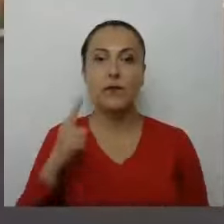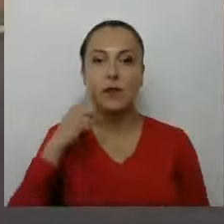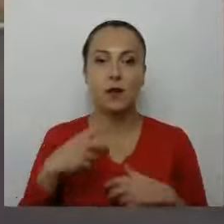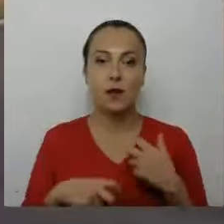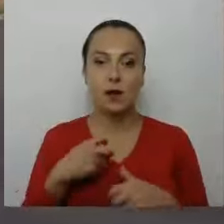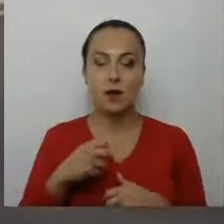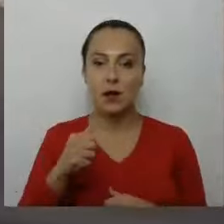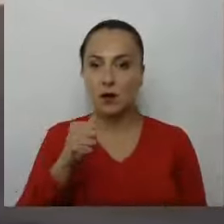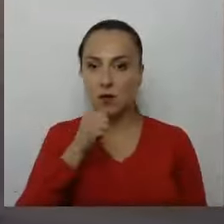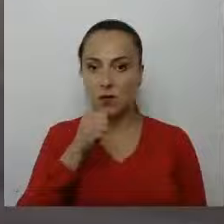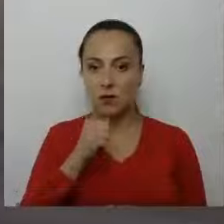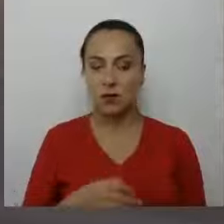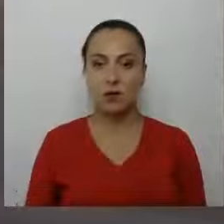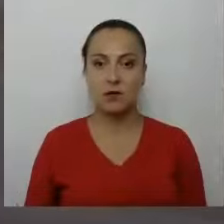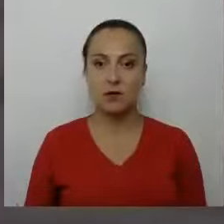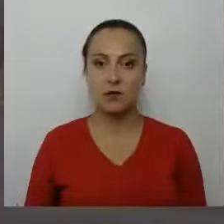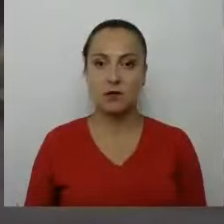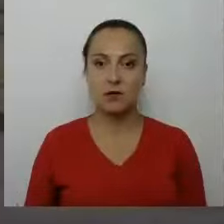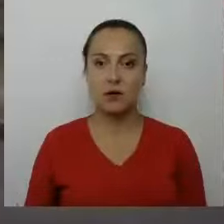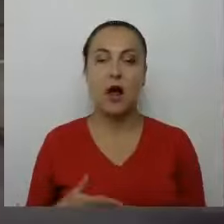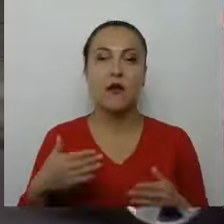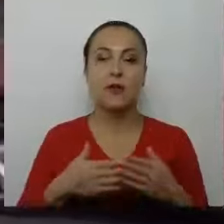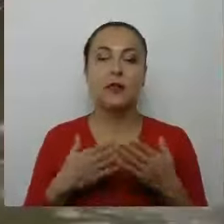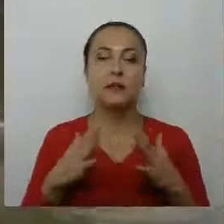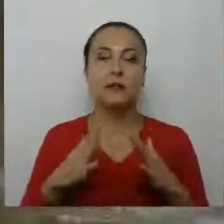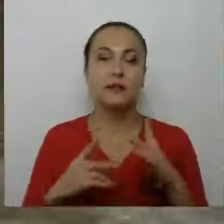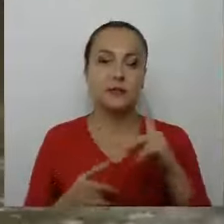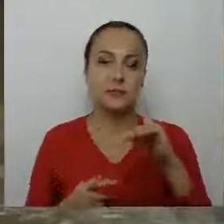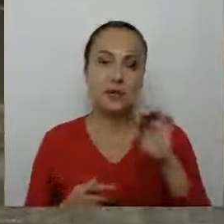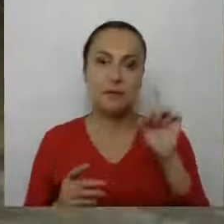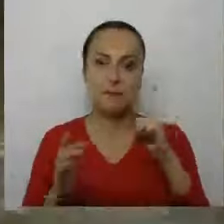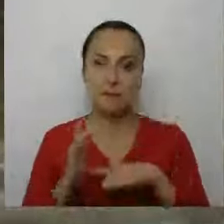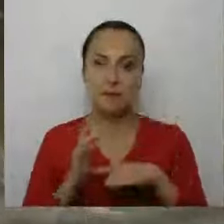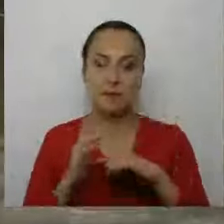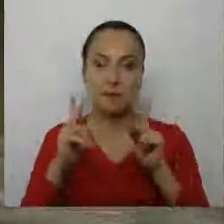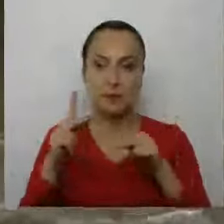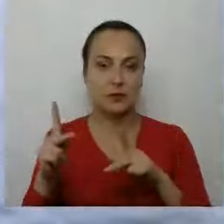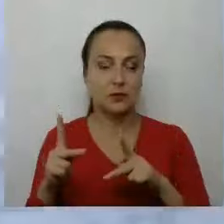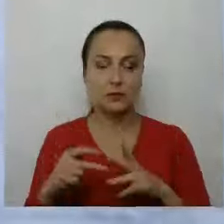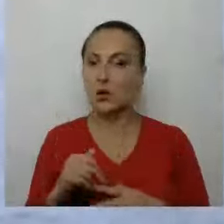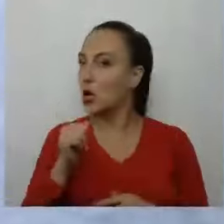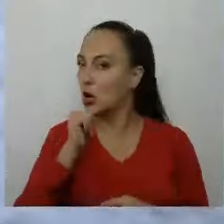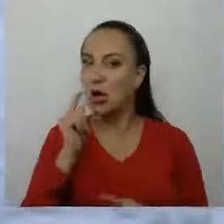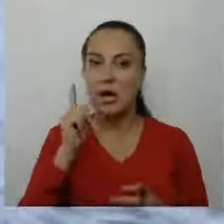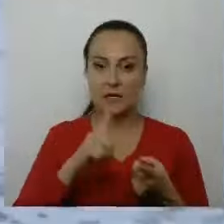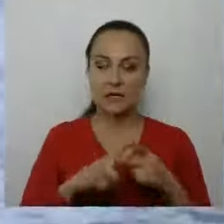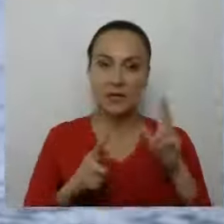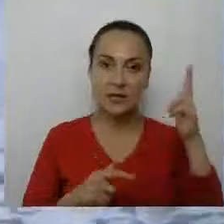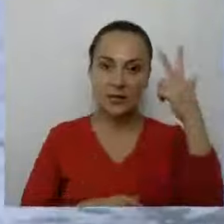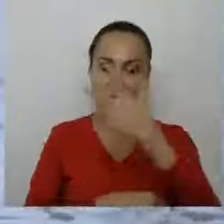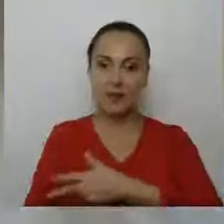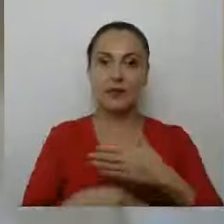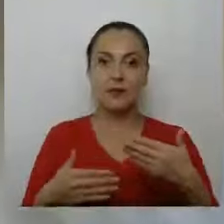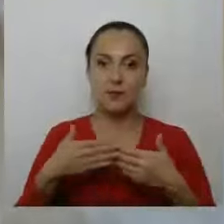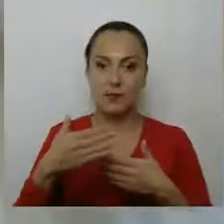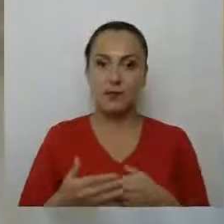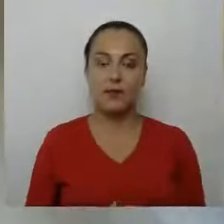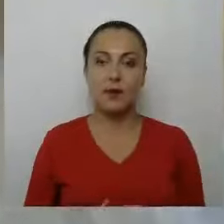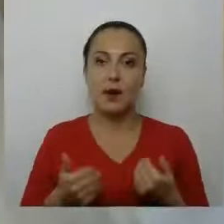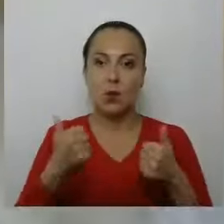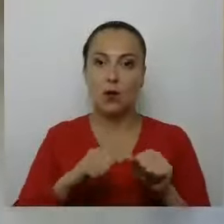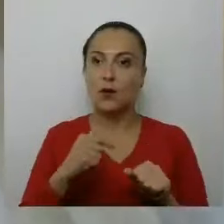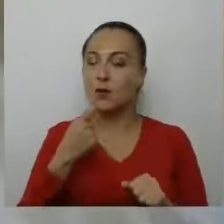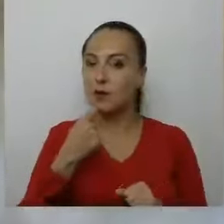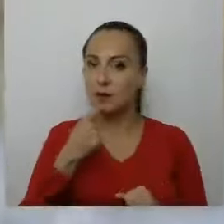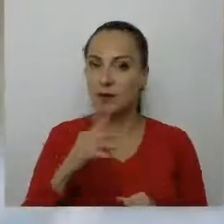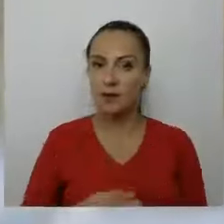y lo cual afecta aproximadamente a unas 100.000 personas. No fue sino hasta 3 días después, de acuerdo con las versiones que tenemos,